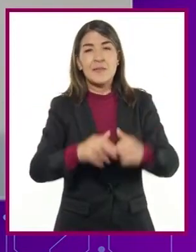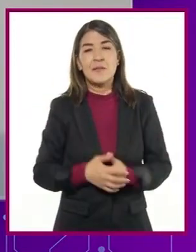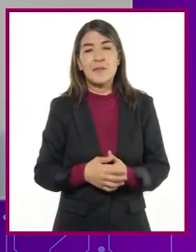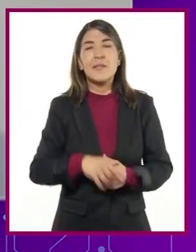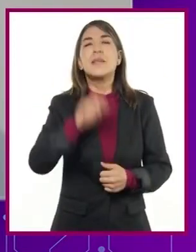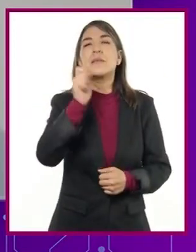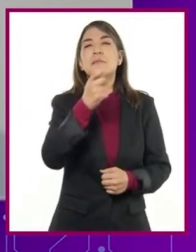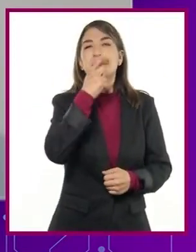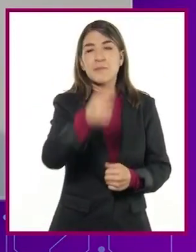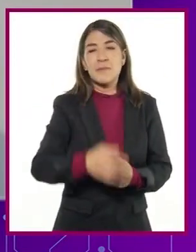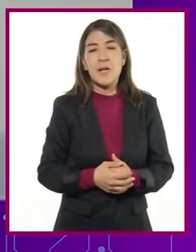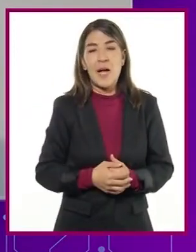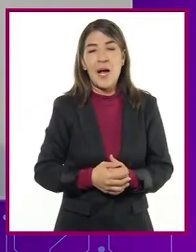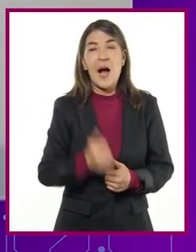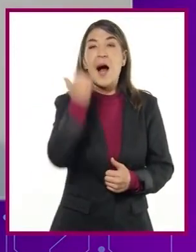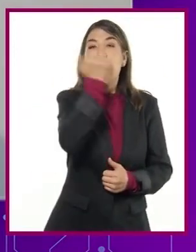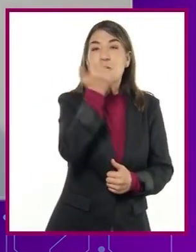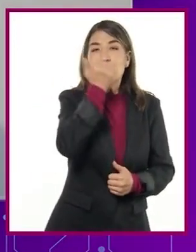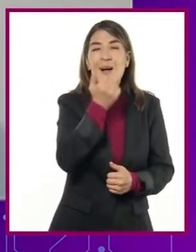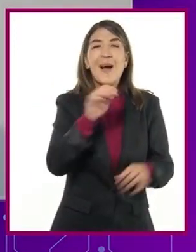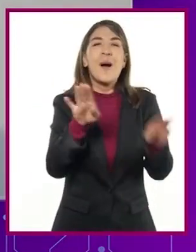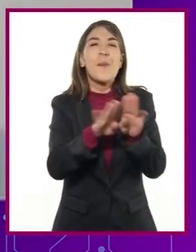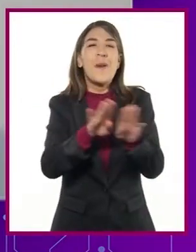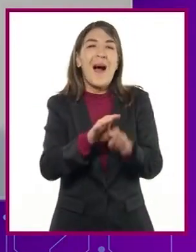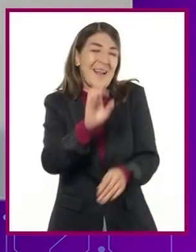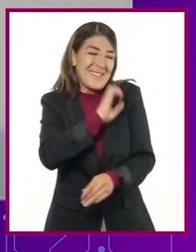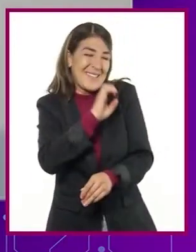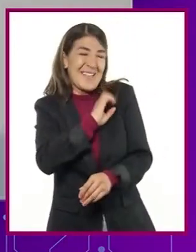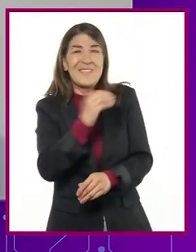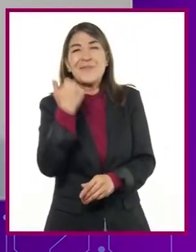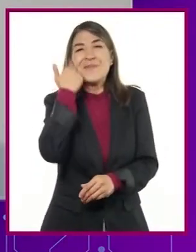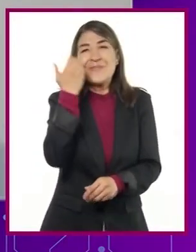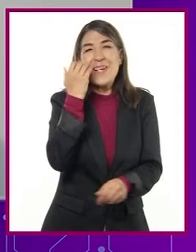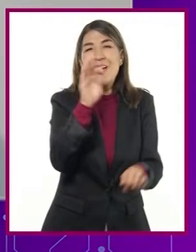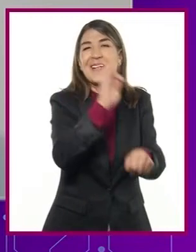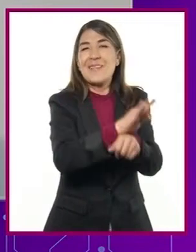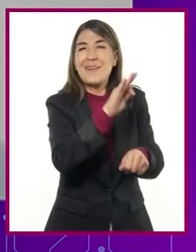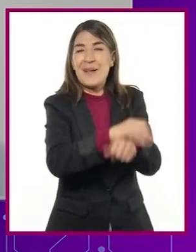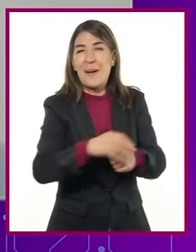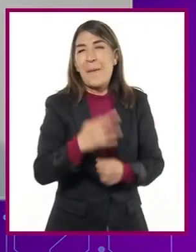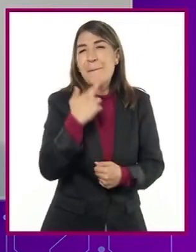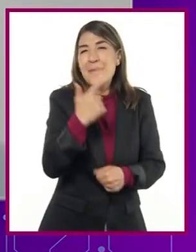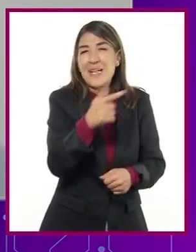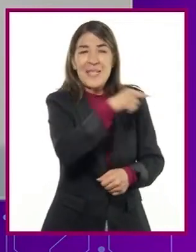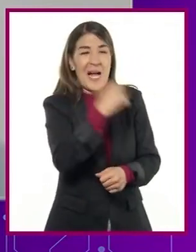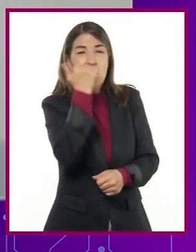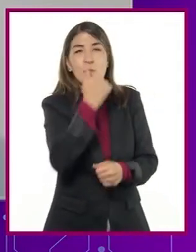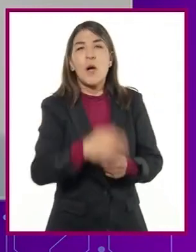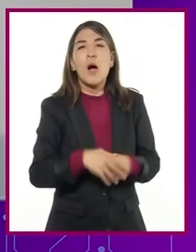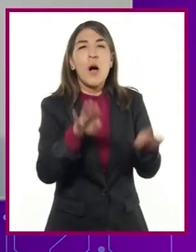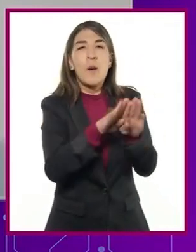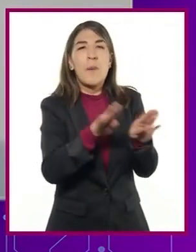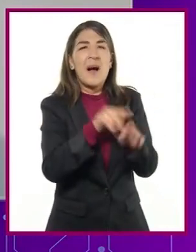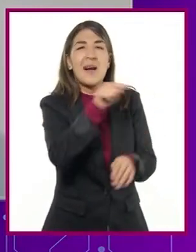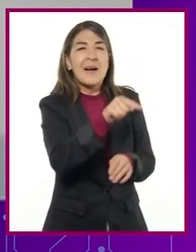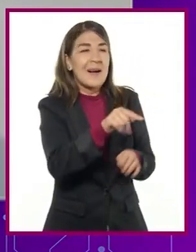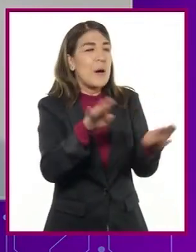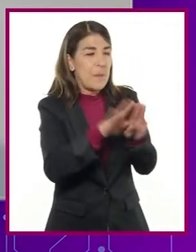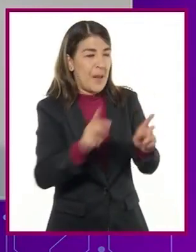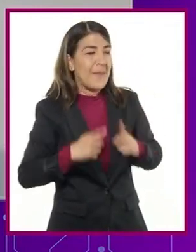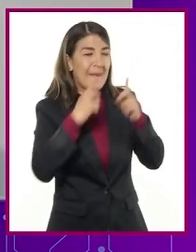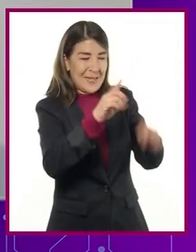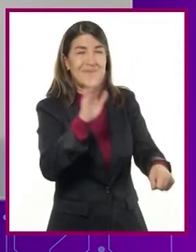suele llamarse un alumno consentido o preferido y que le exige menos o le